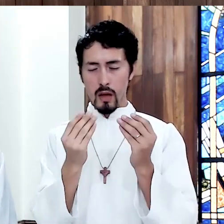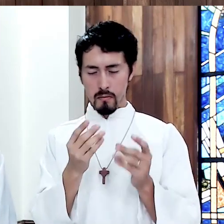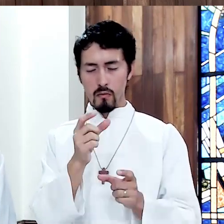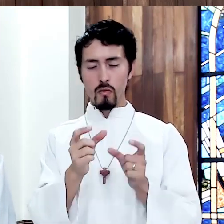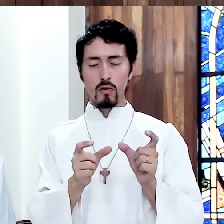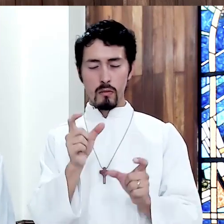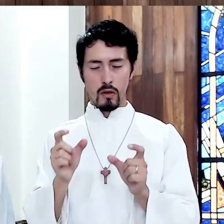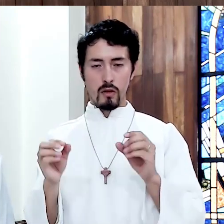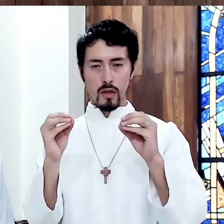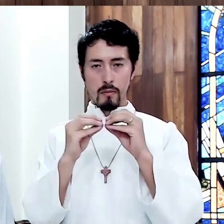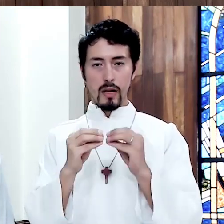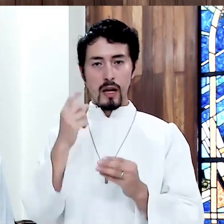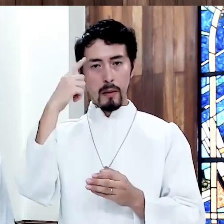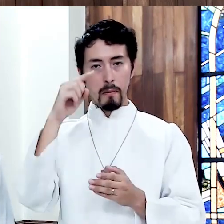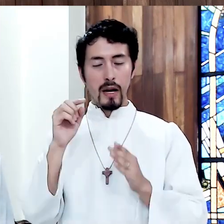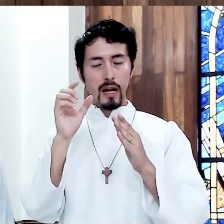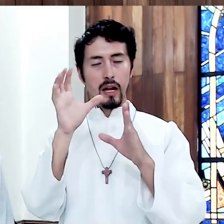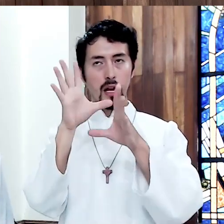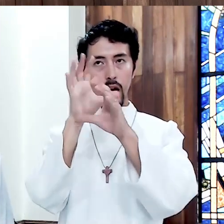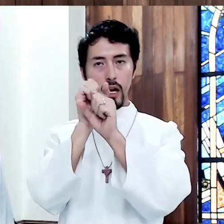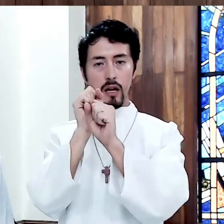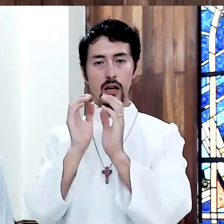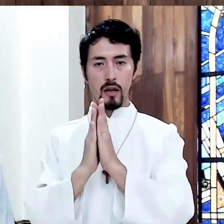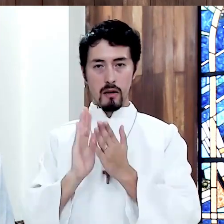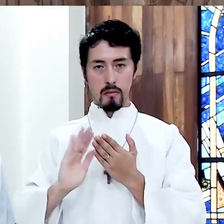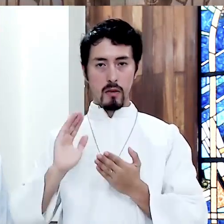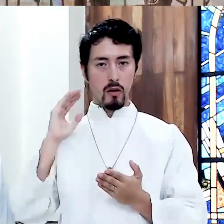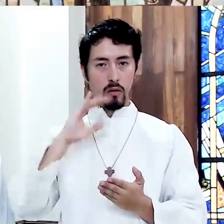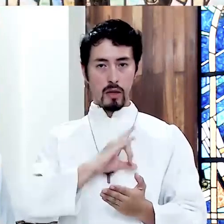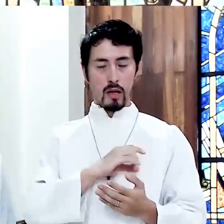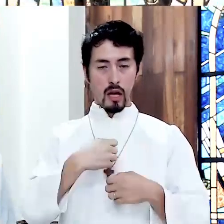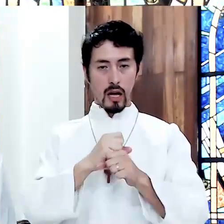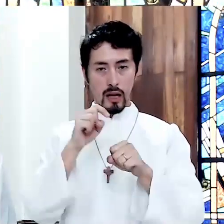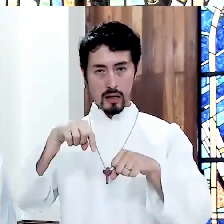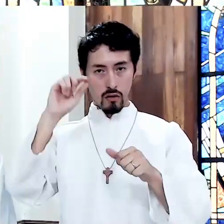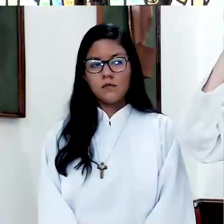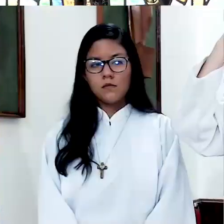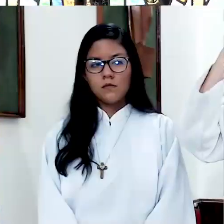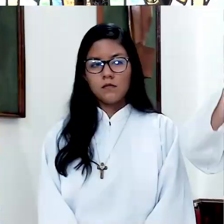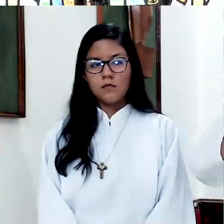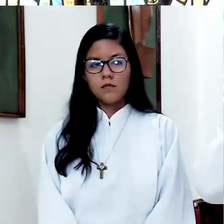pecados. Hagan esto en conmemoración mía.